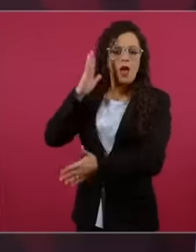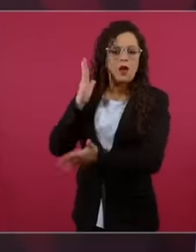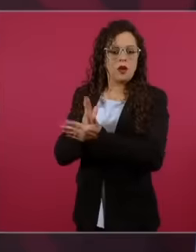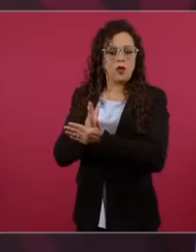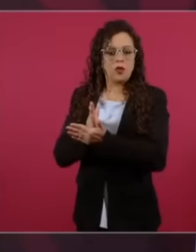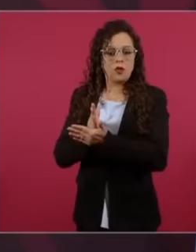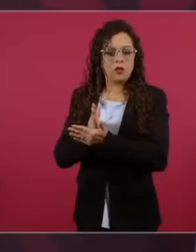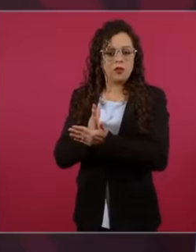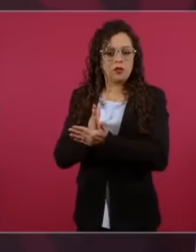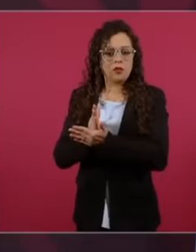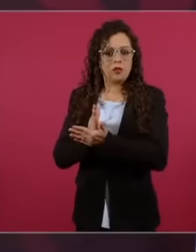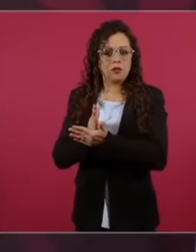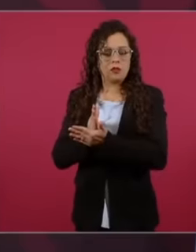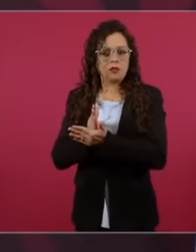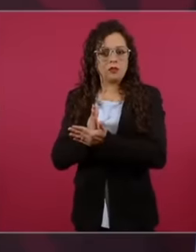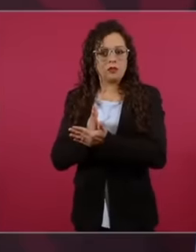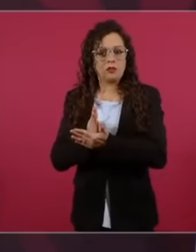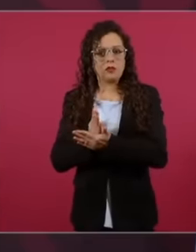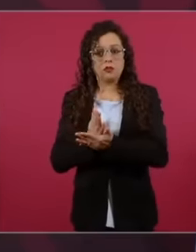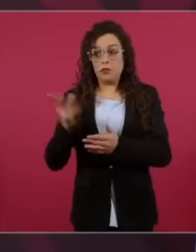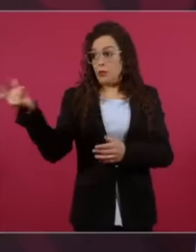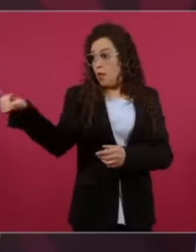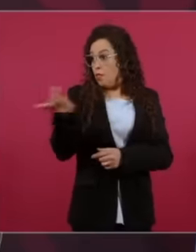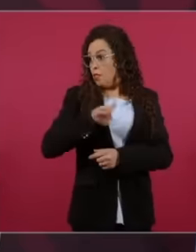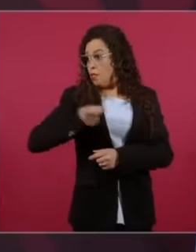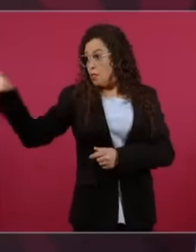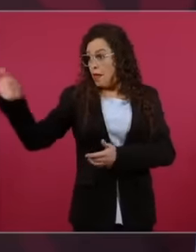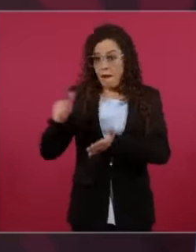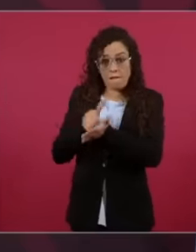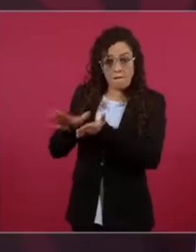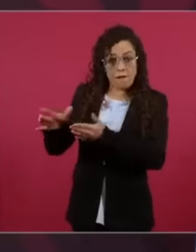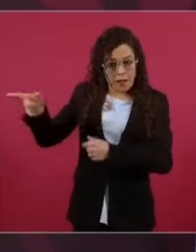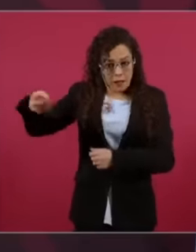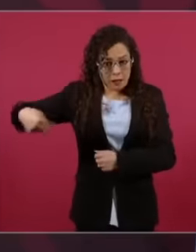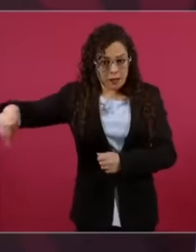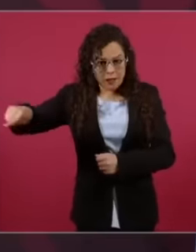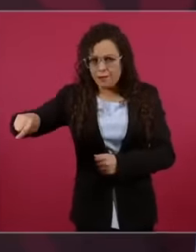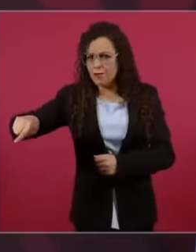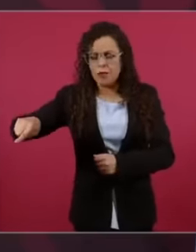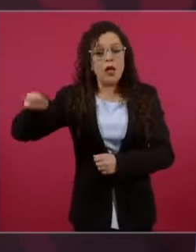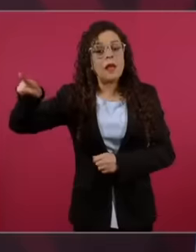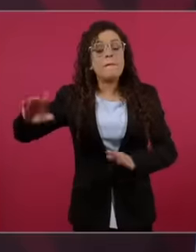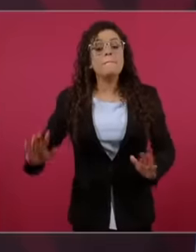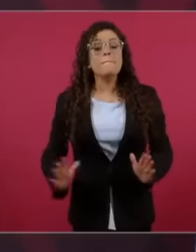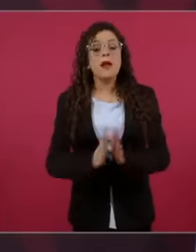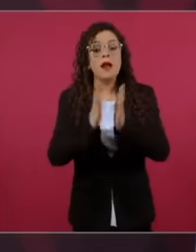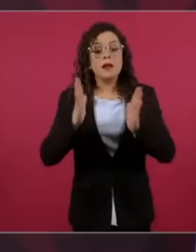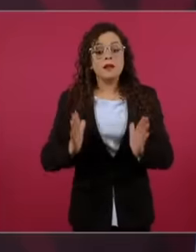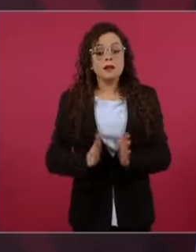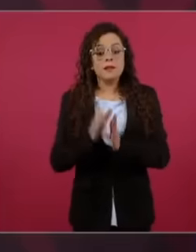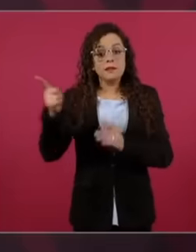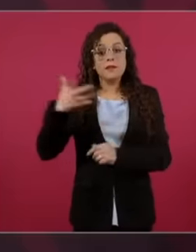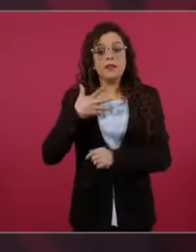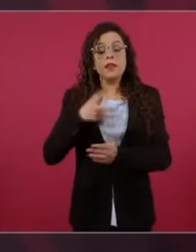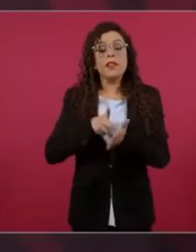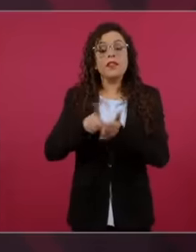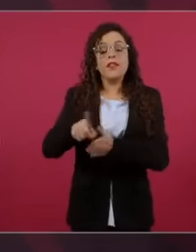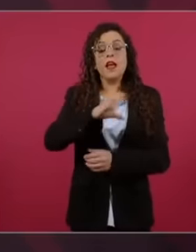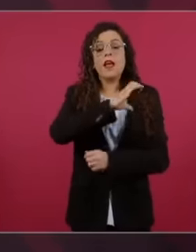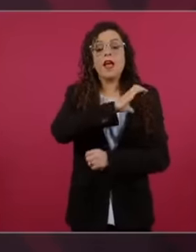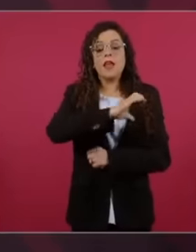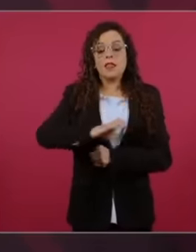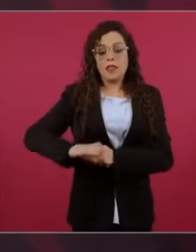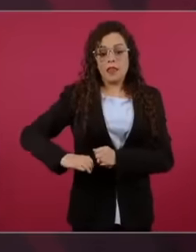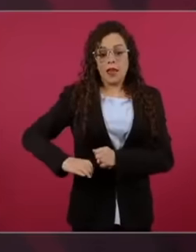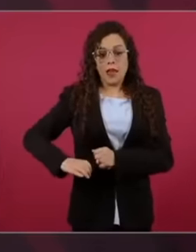Ellos van a participar, tienen derecho a ser candidatos, pase